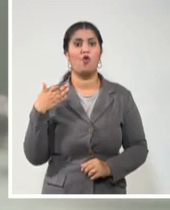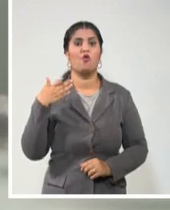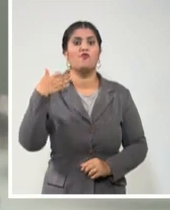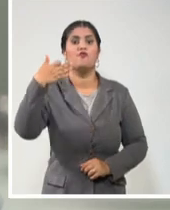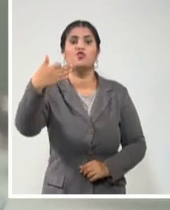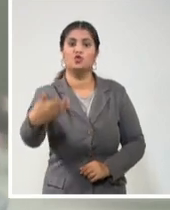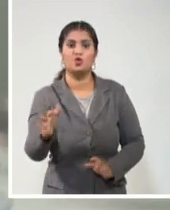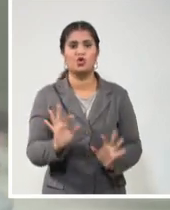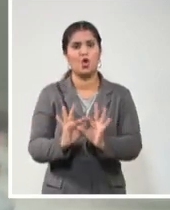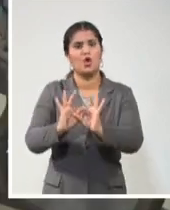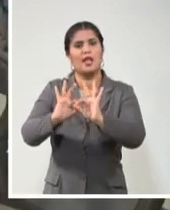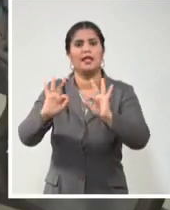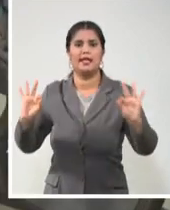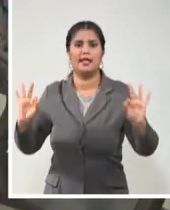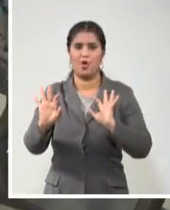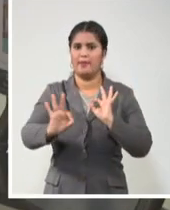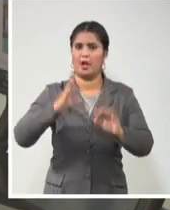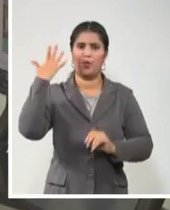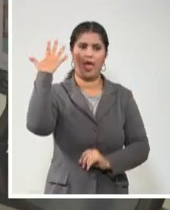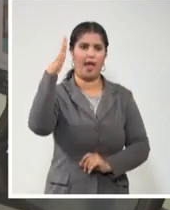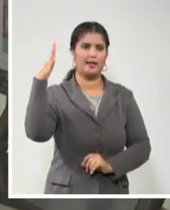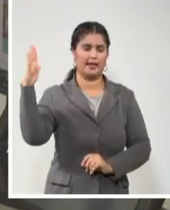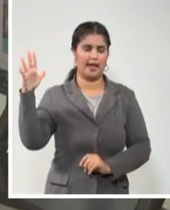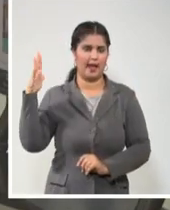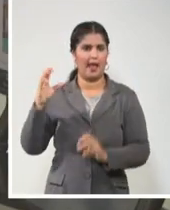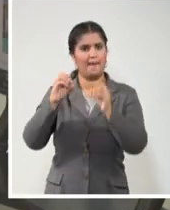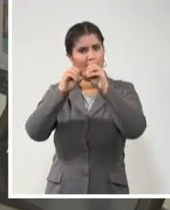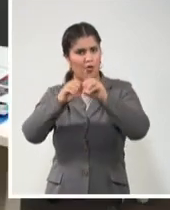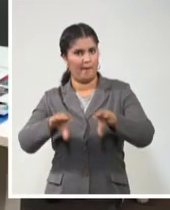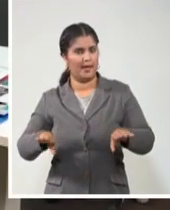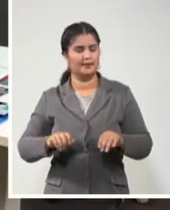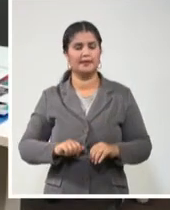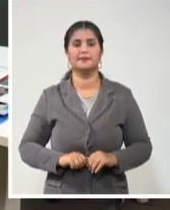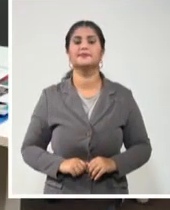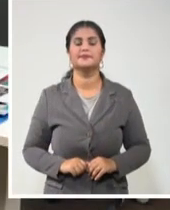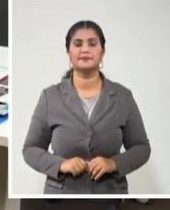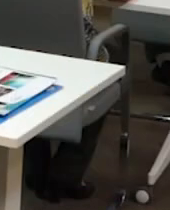desafíos del cambio climático. Glenda Torres, Sistema Informativo de la Televisión Cubana.